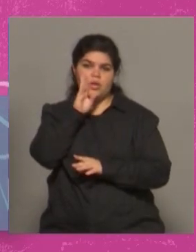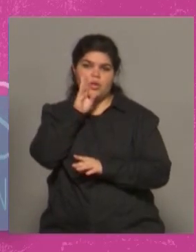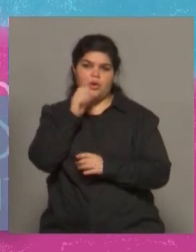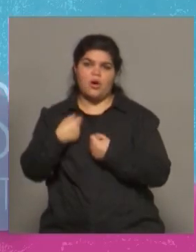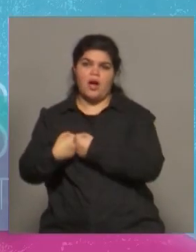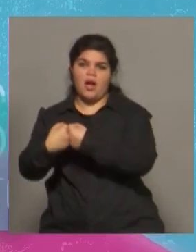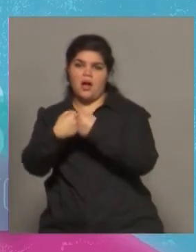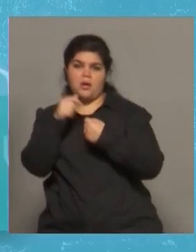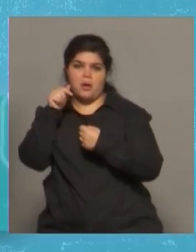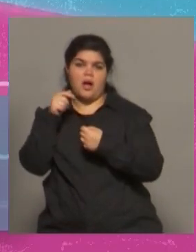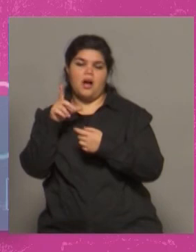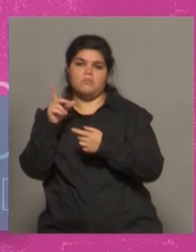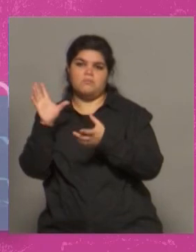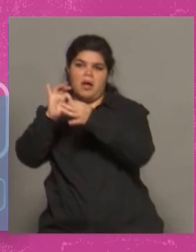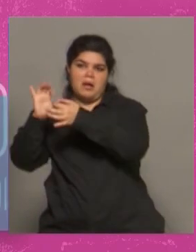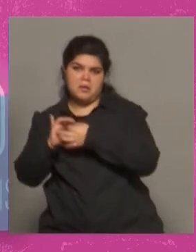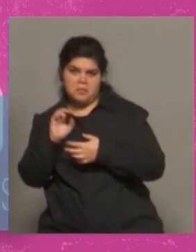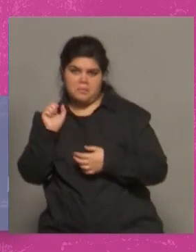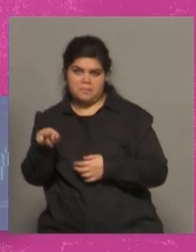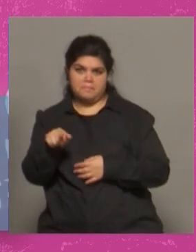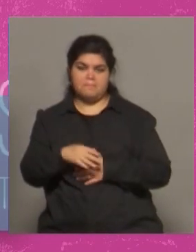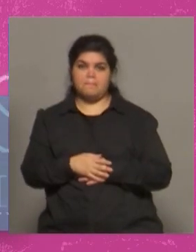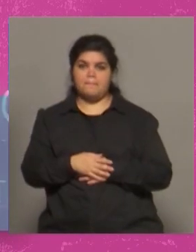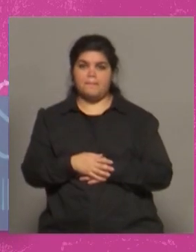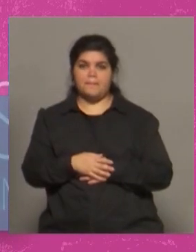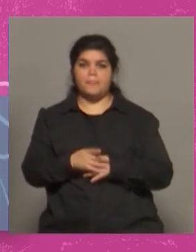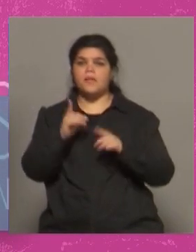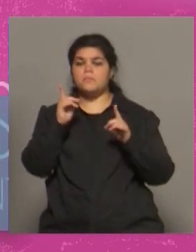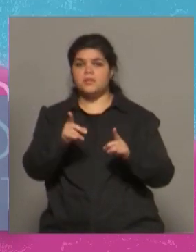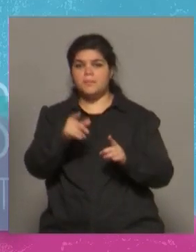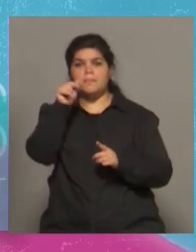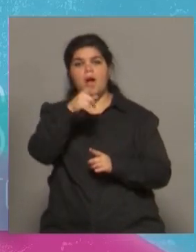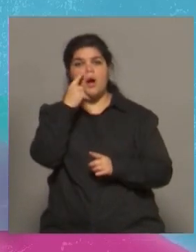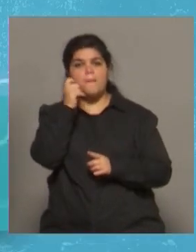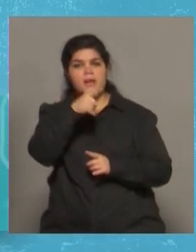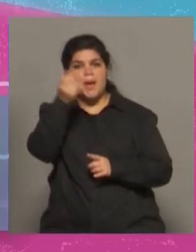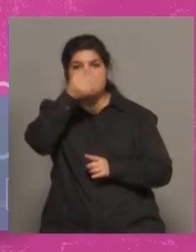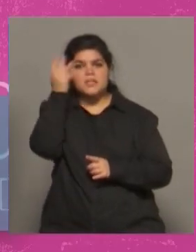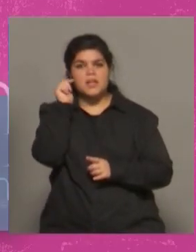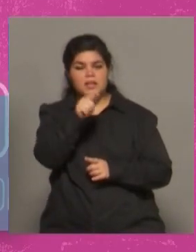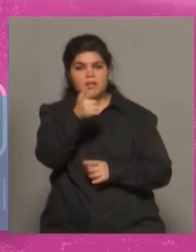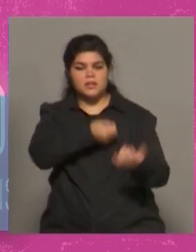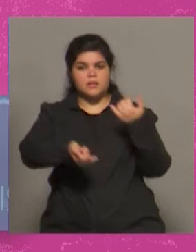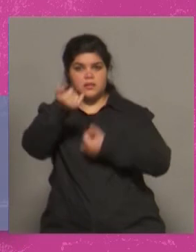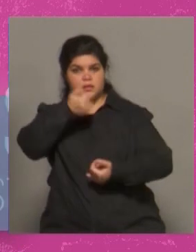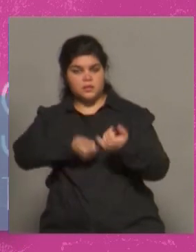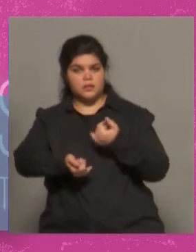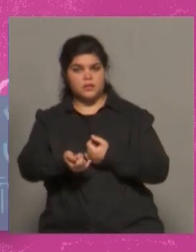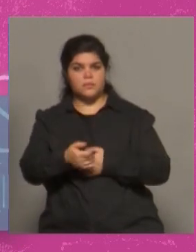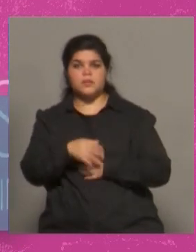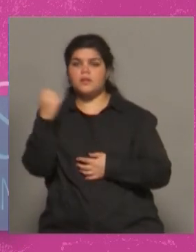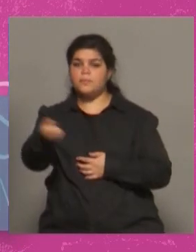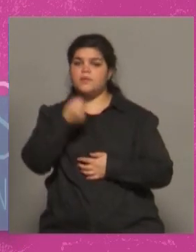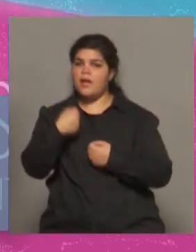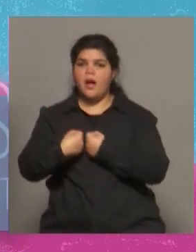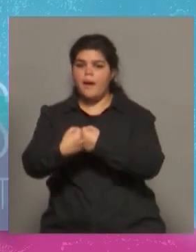locales. A mí me parece que, bueno, en ese sentido, lo que decía leí el especialista, creo que se tienen que dar, este tipo de